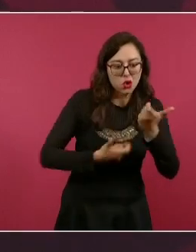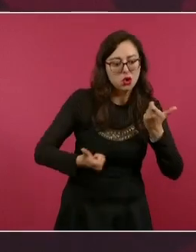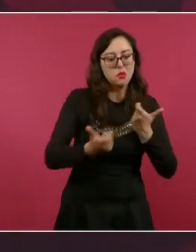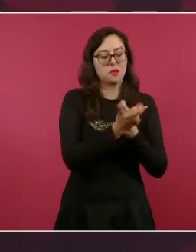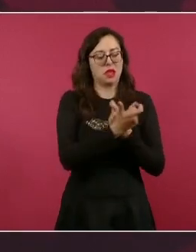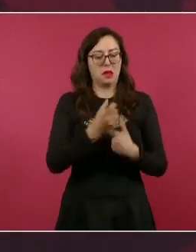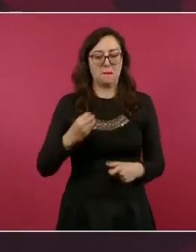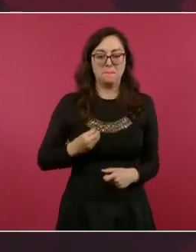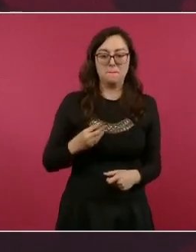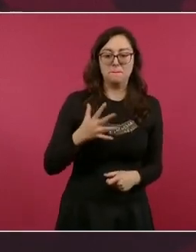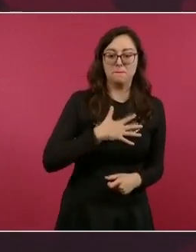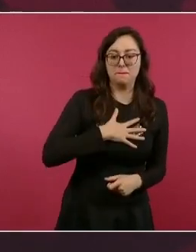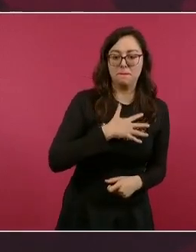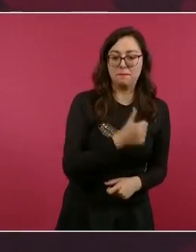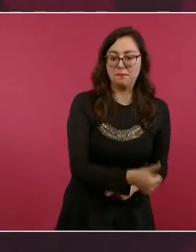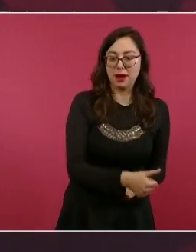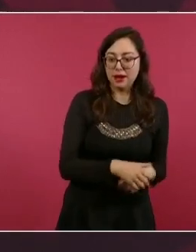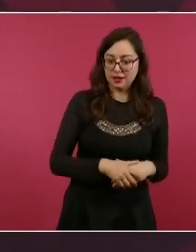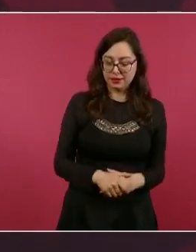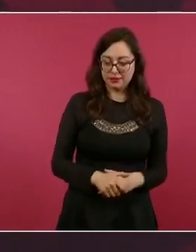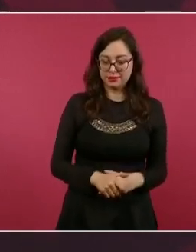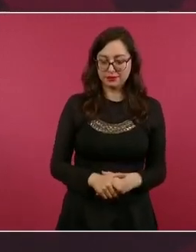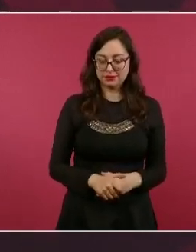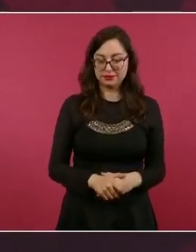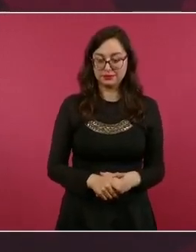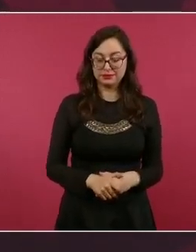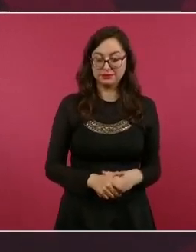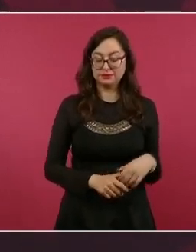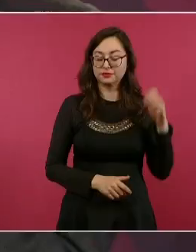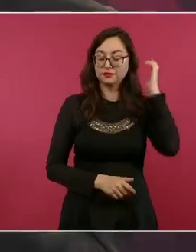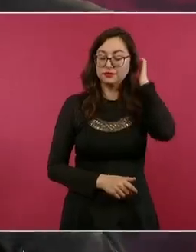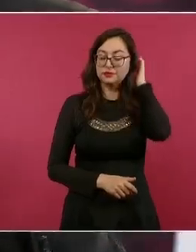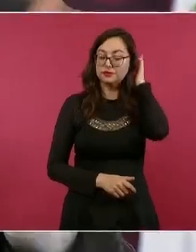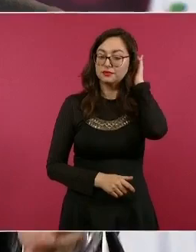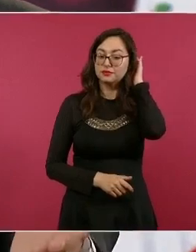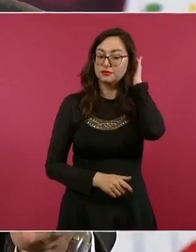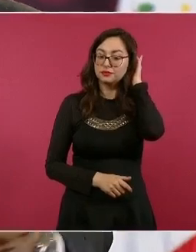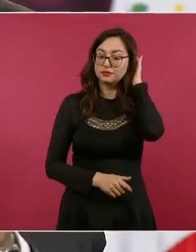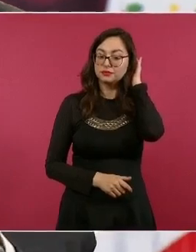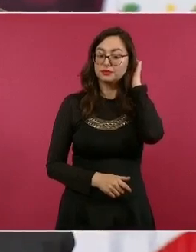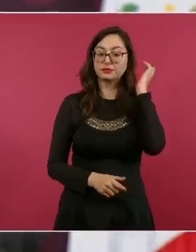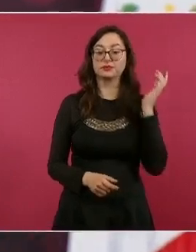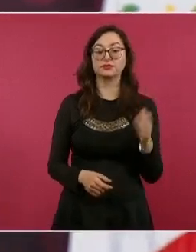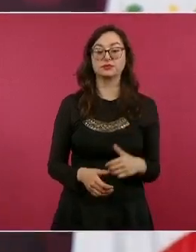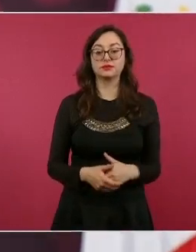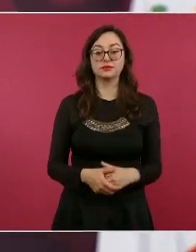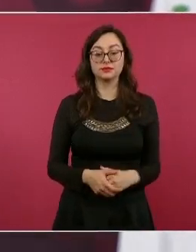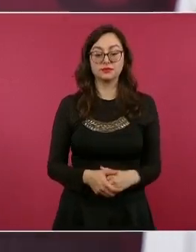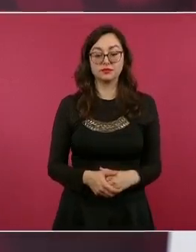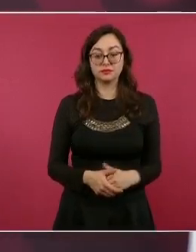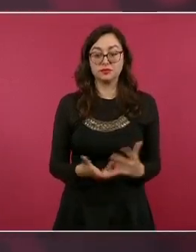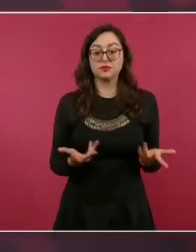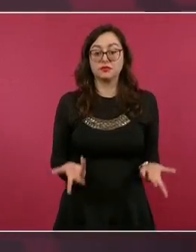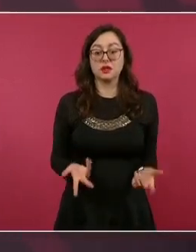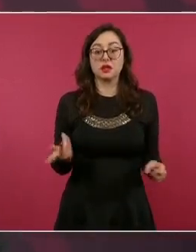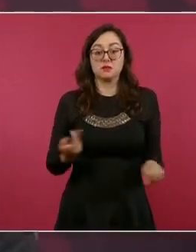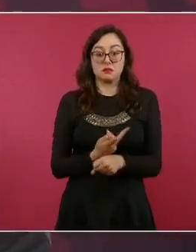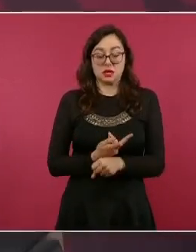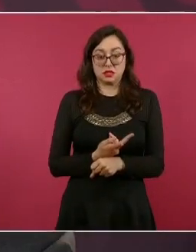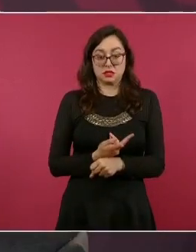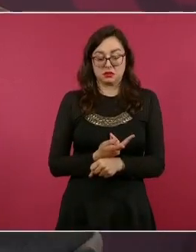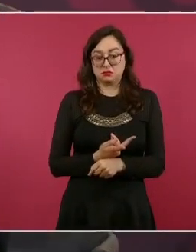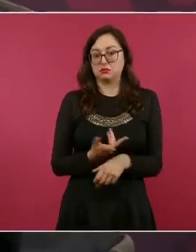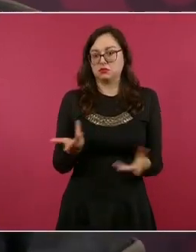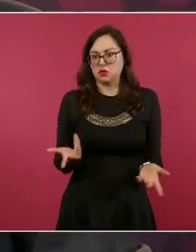Se orientó más la inversión pública, ¿no? O se orientó inversión pública, porque no se dejó de invertir en